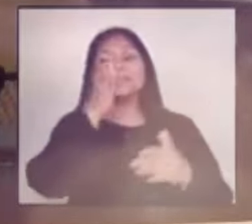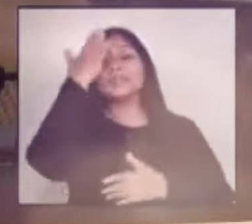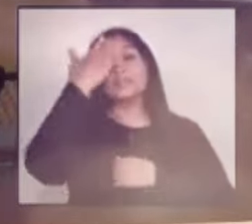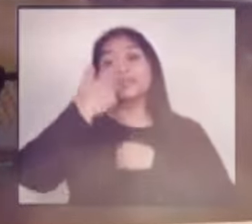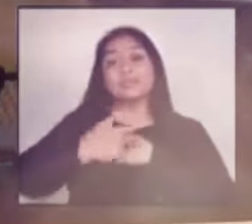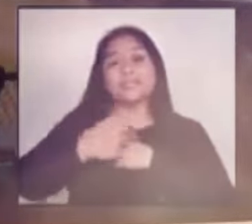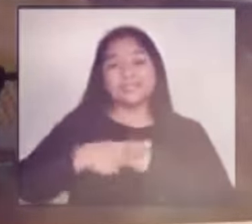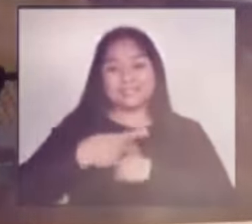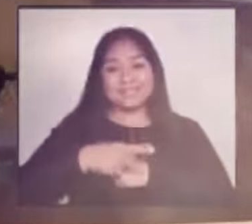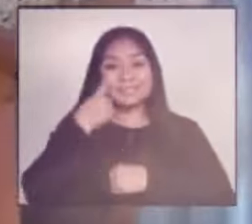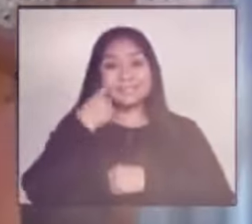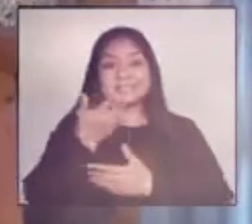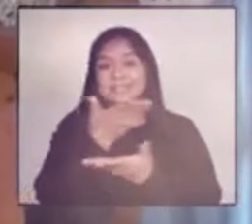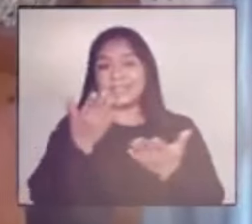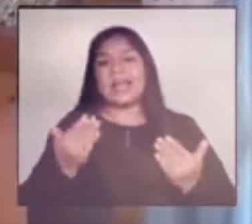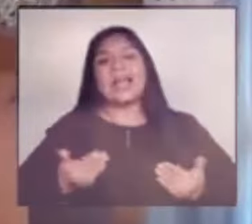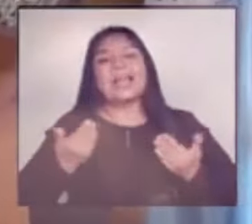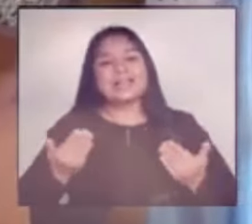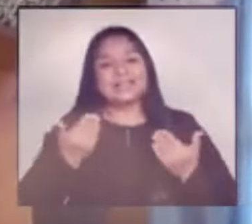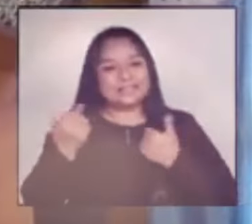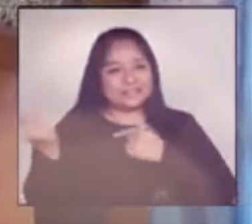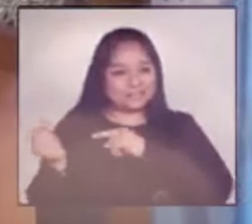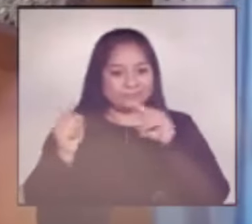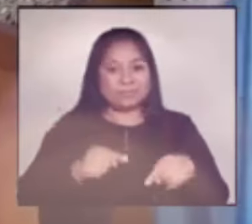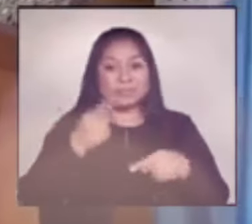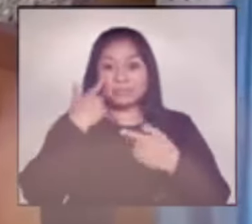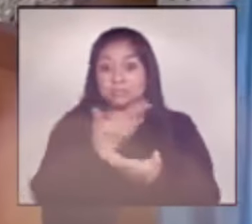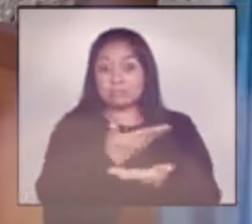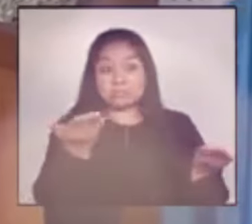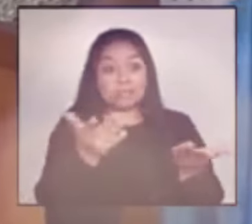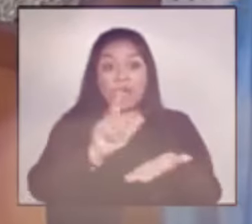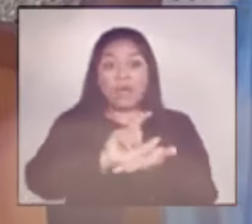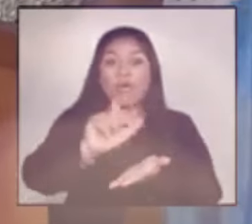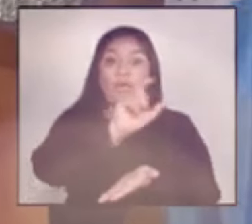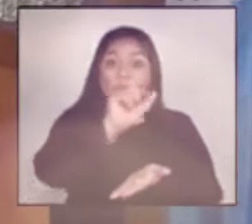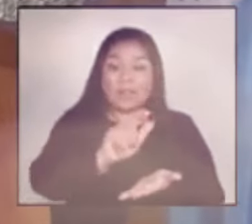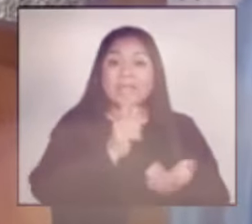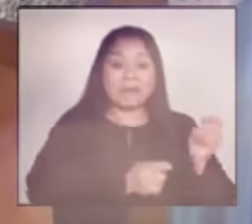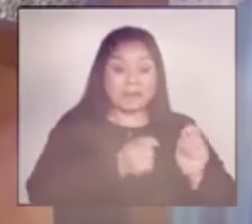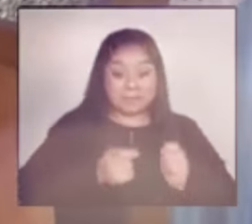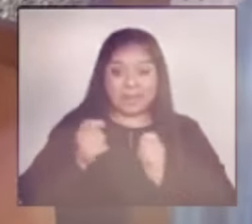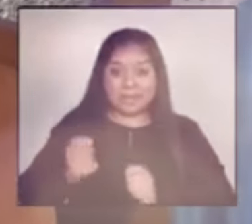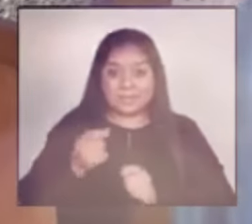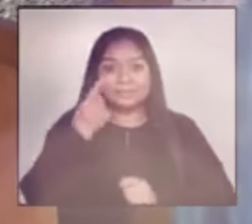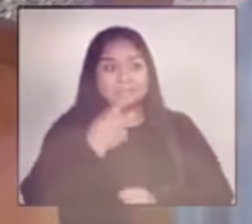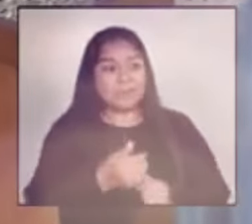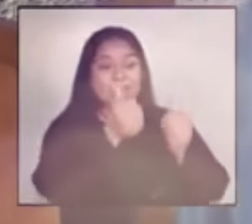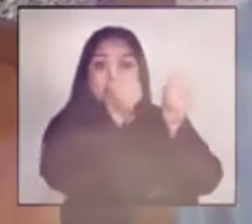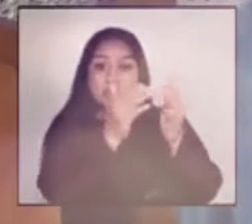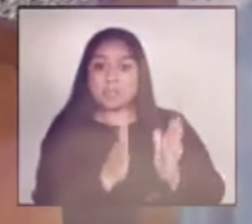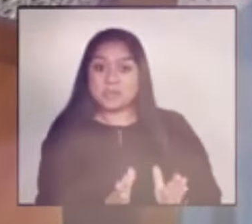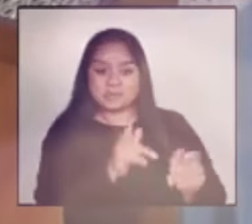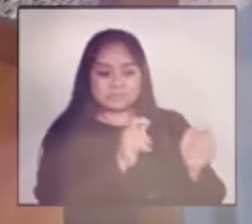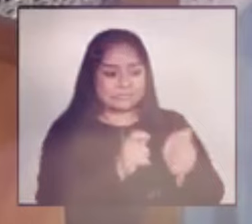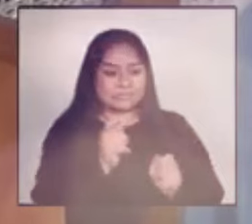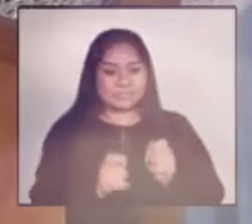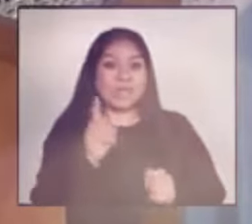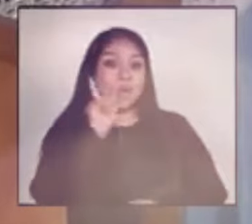que qué alegría estar acá con un colegio con una marimba tocada por estudiantes